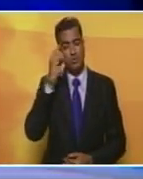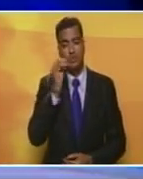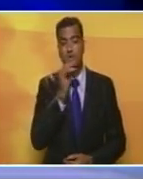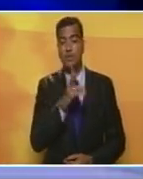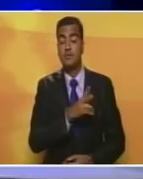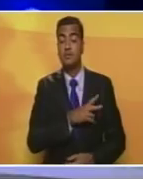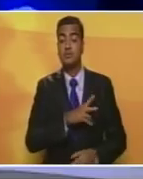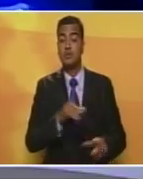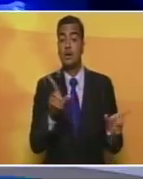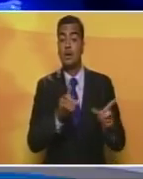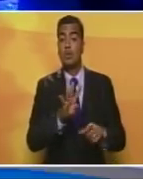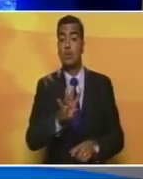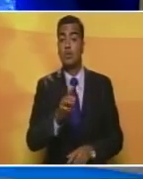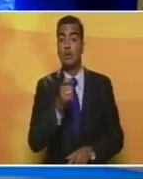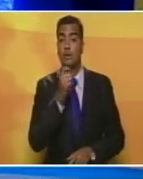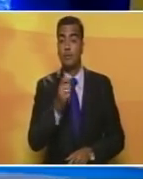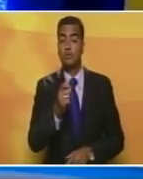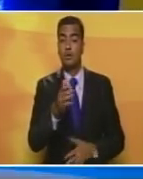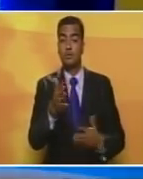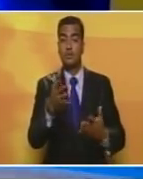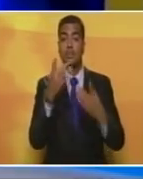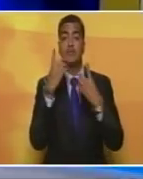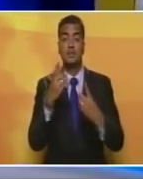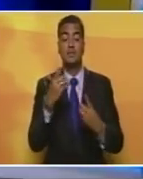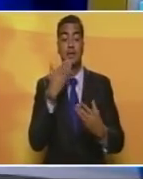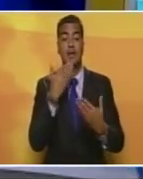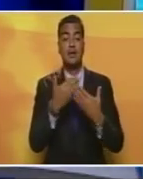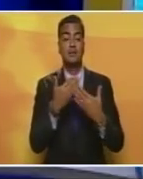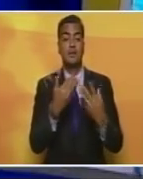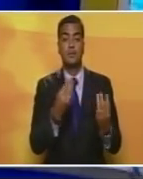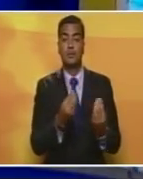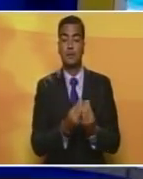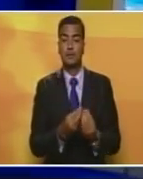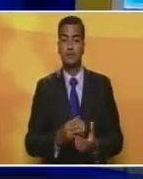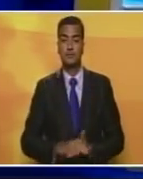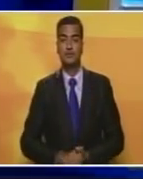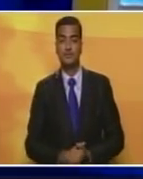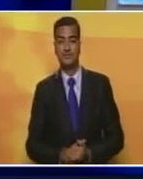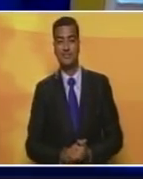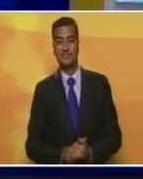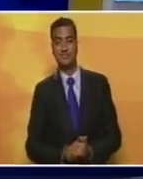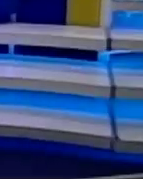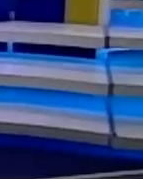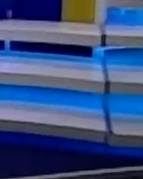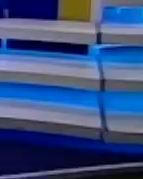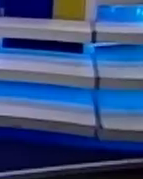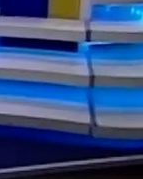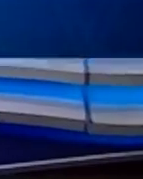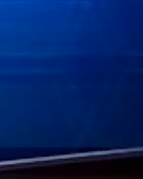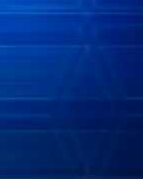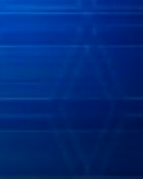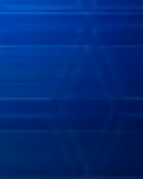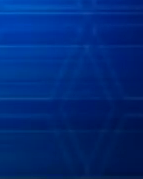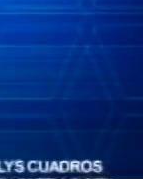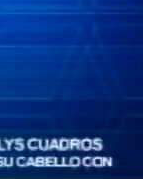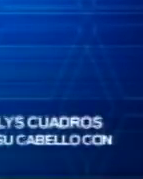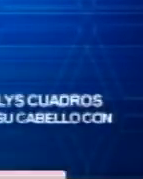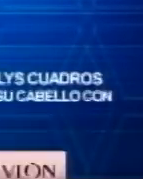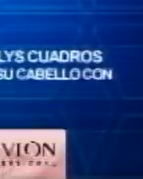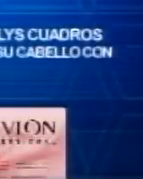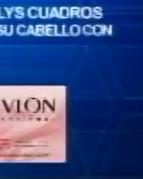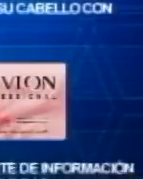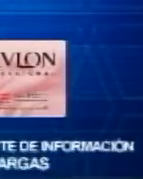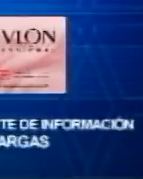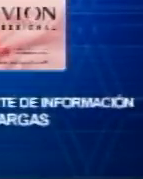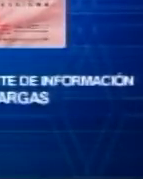de estrellas tras haber promediado 19 puntos, 9 rebotes y una tapa en 37 partidos. Amigos, y hasta aquí